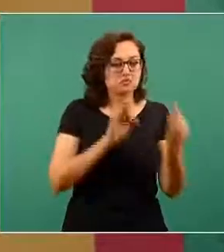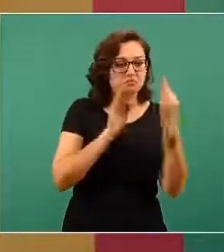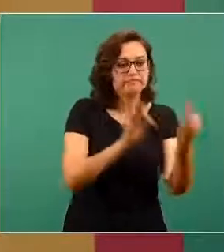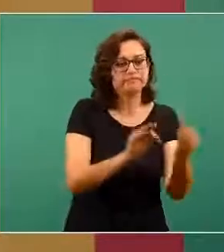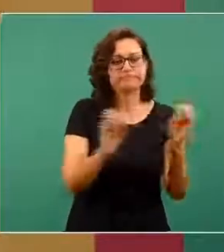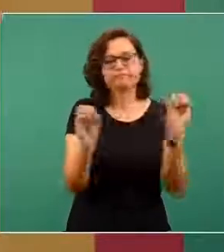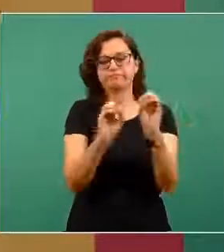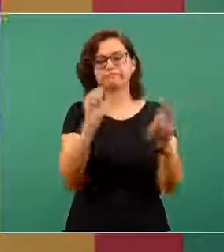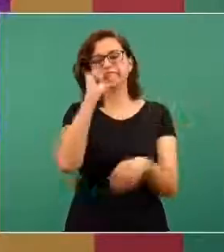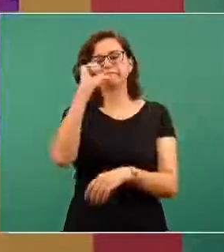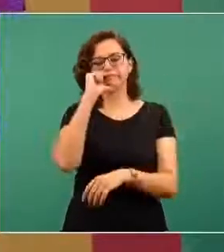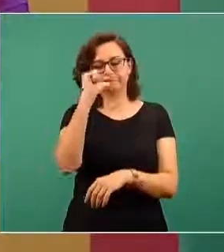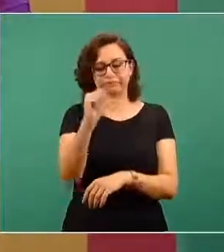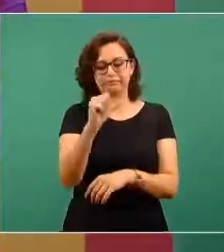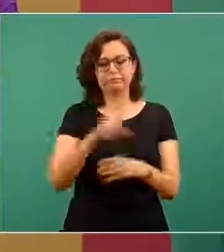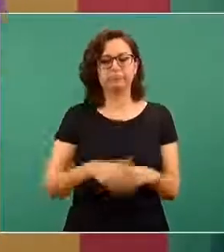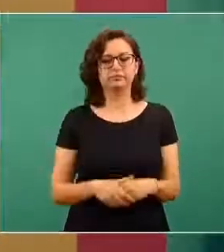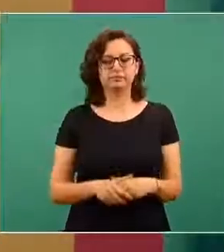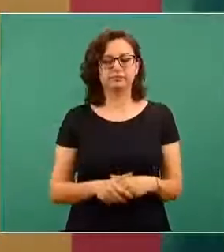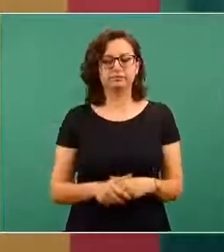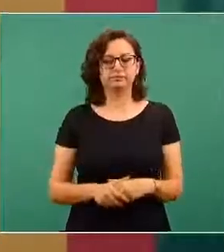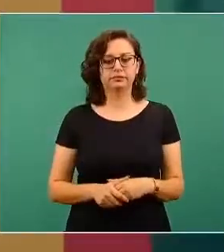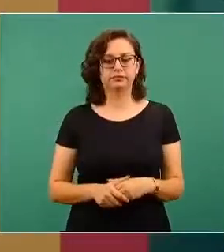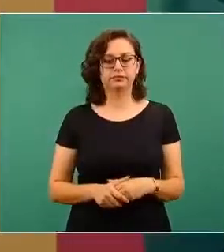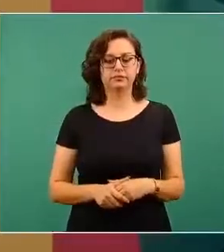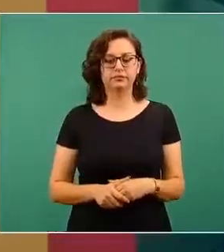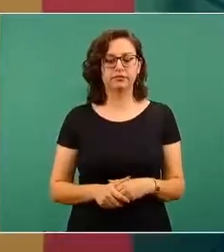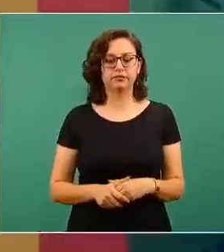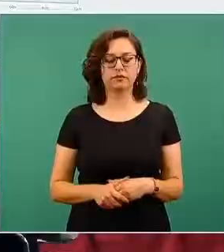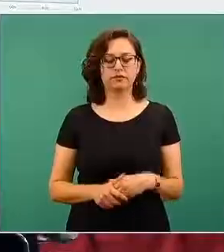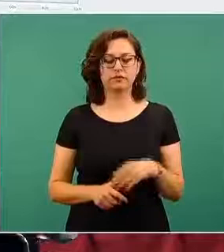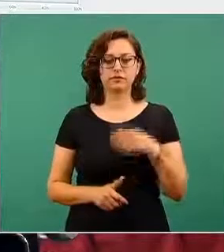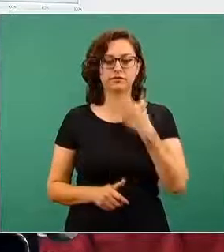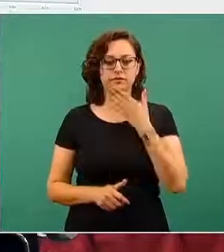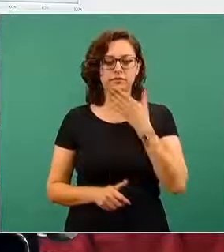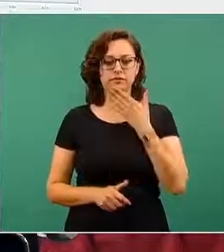contacto cercano con las y los pacientes.